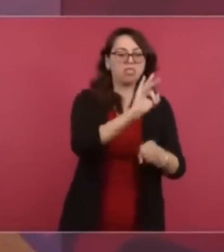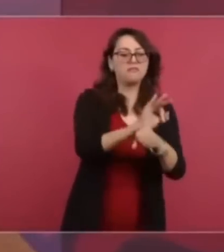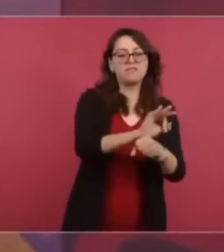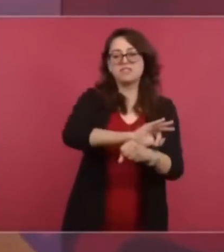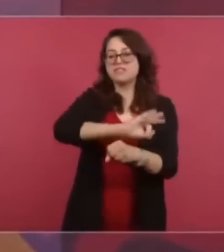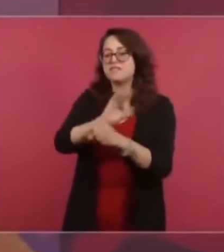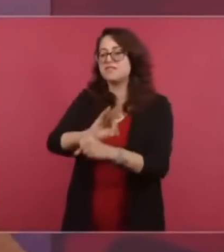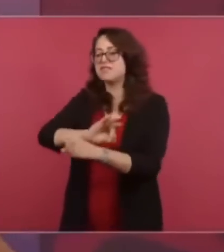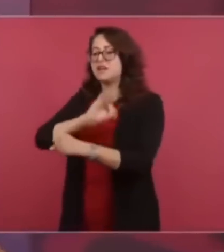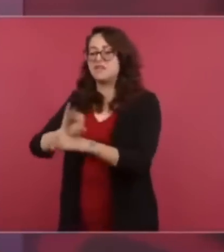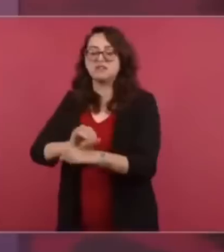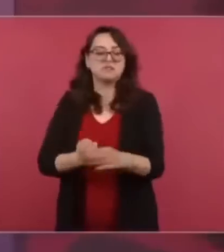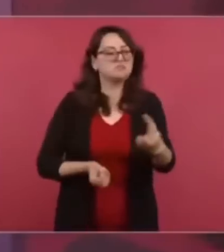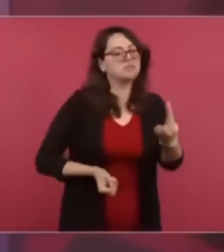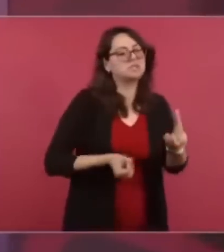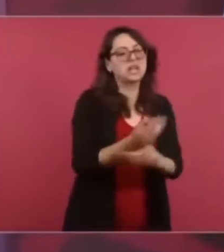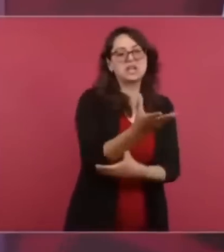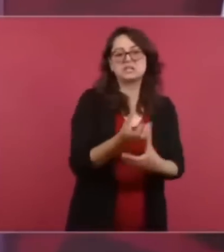han